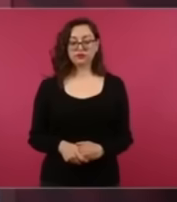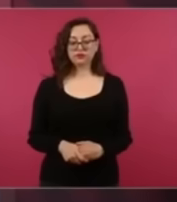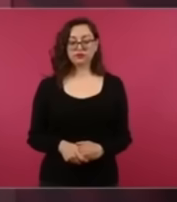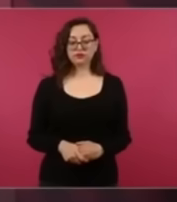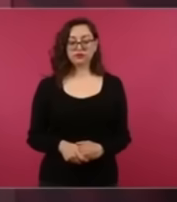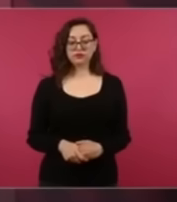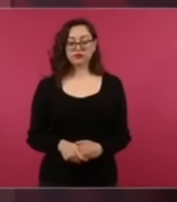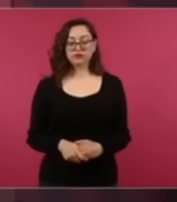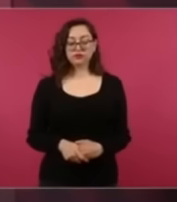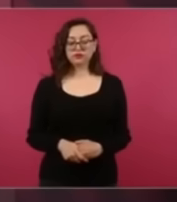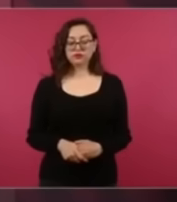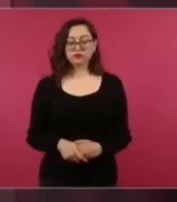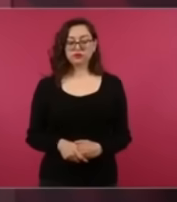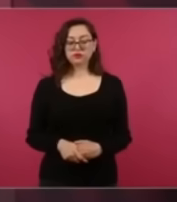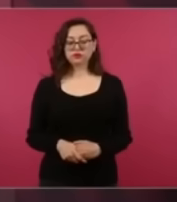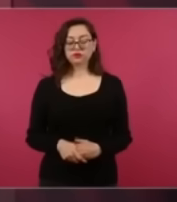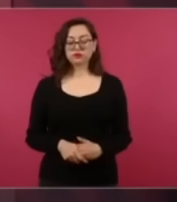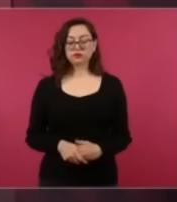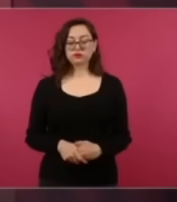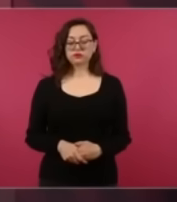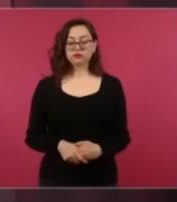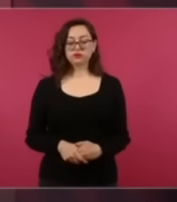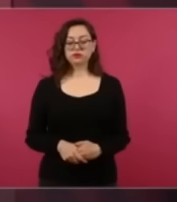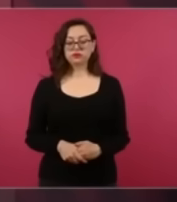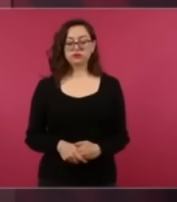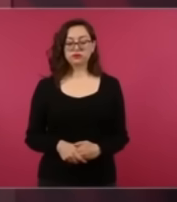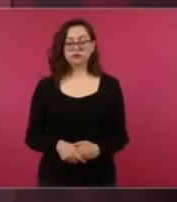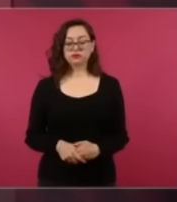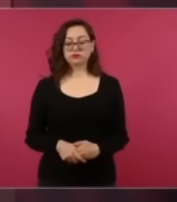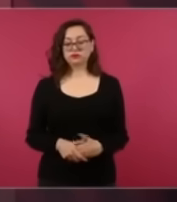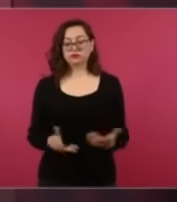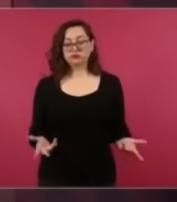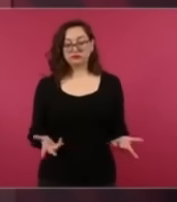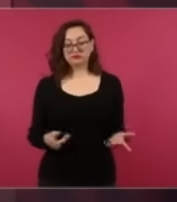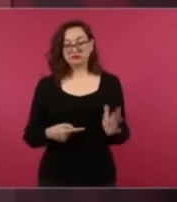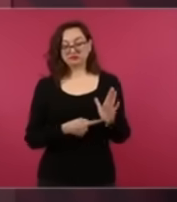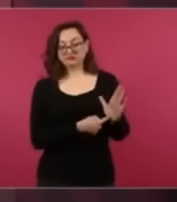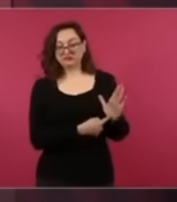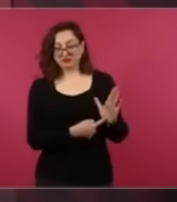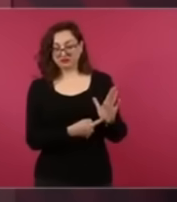Entonces, pues vamos muy bien.